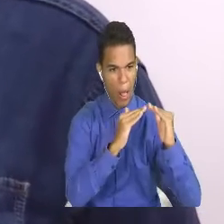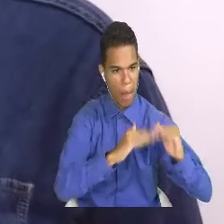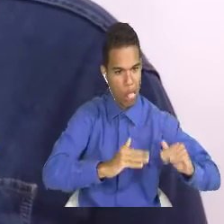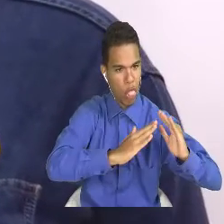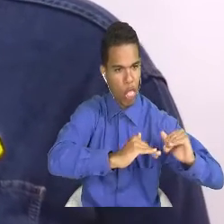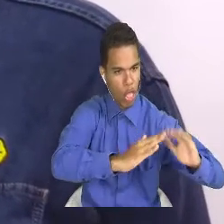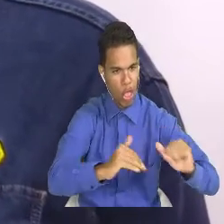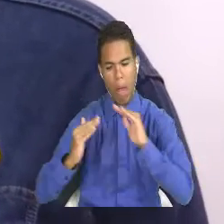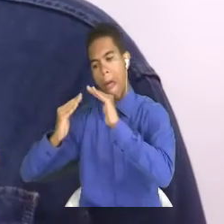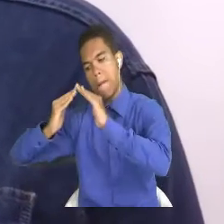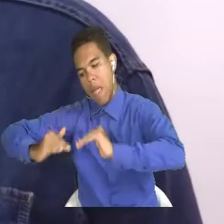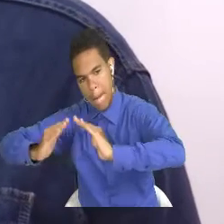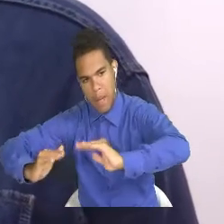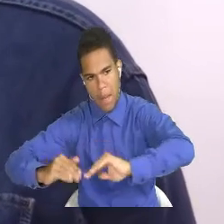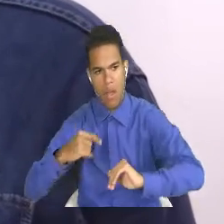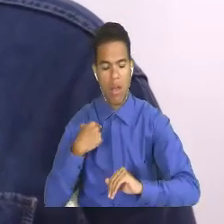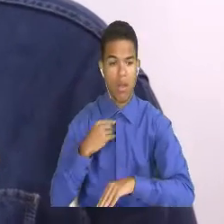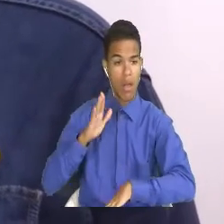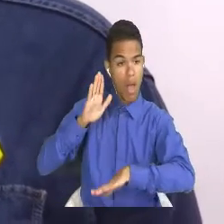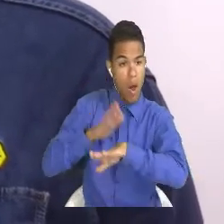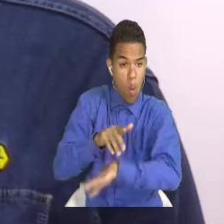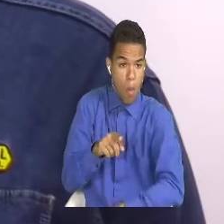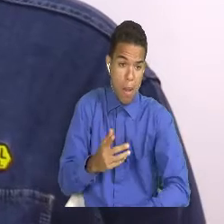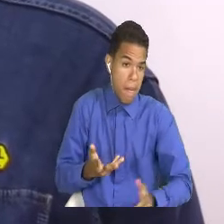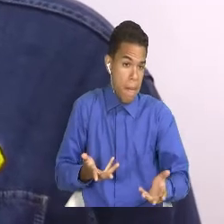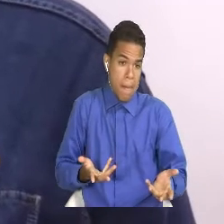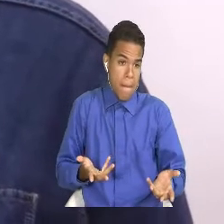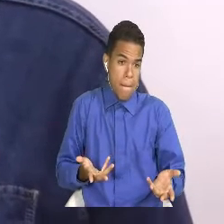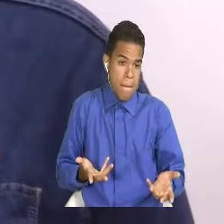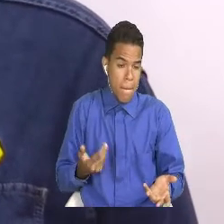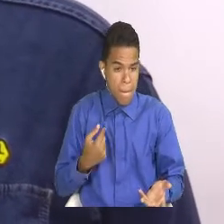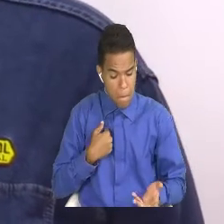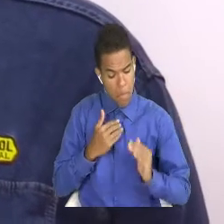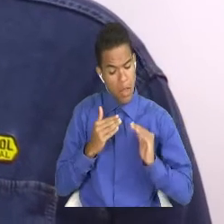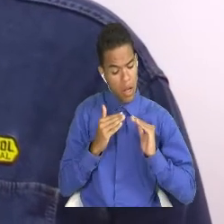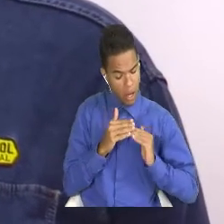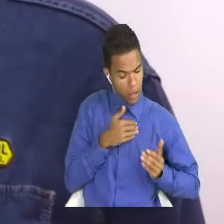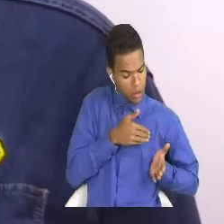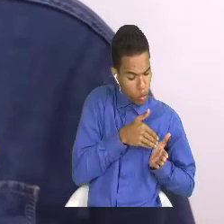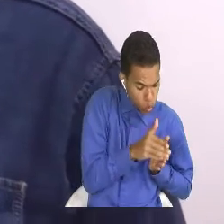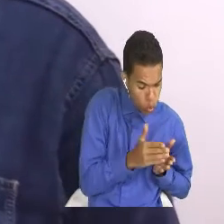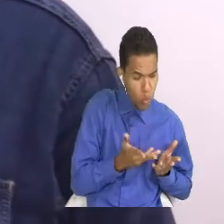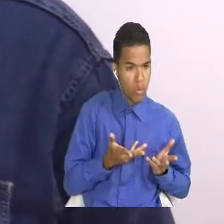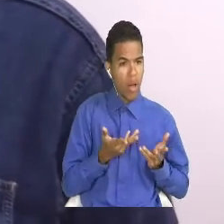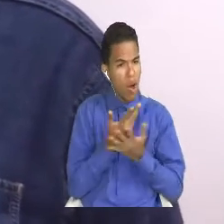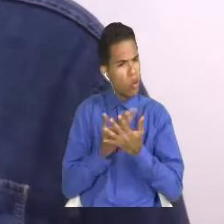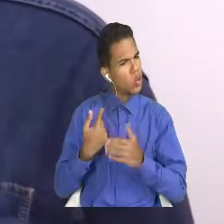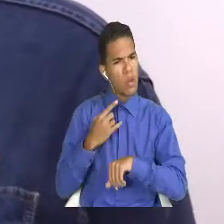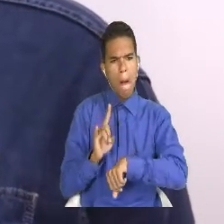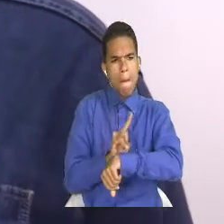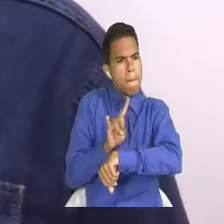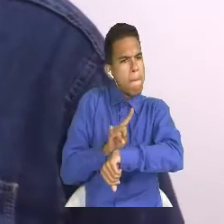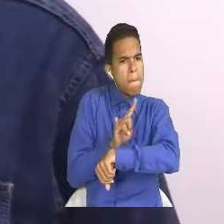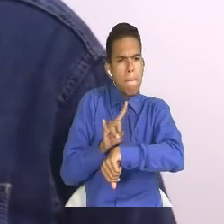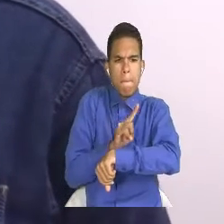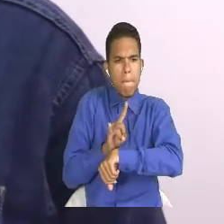ofrecer o lo que de pronto a nosotros nos sobre en la casa, de pronto cosas que no estamos utilizando y que pues